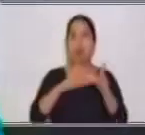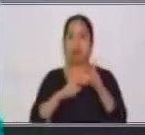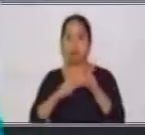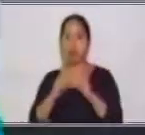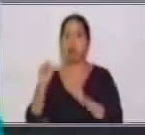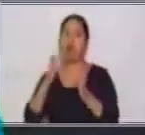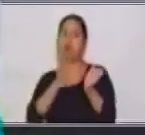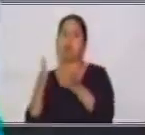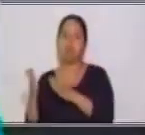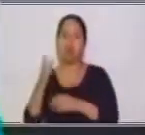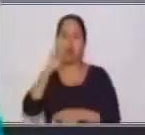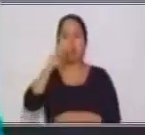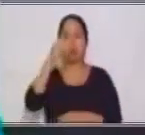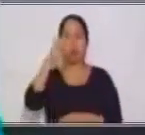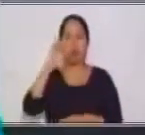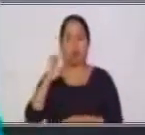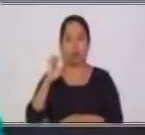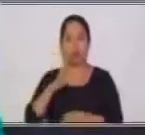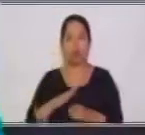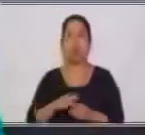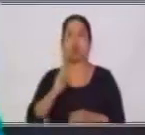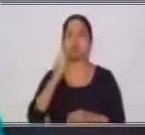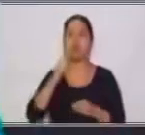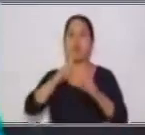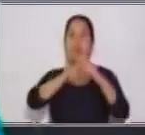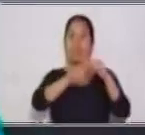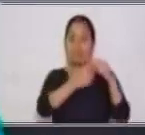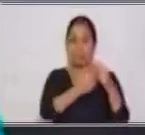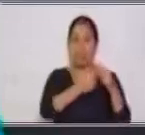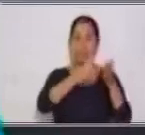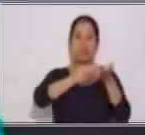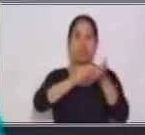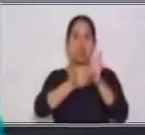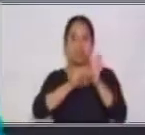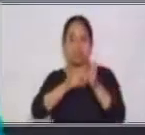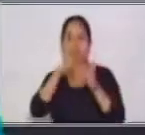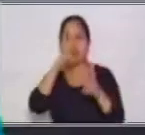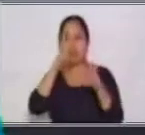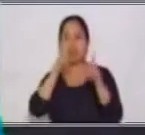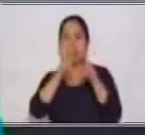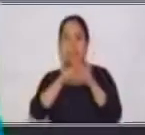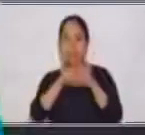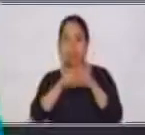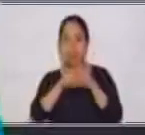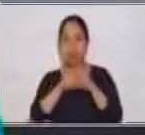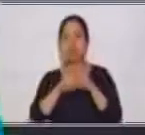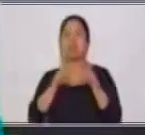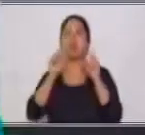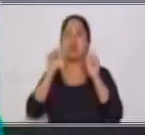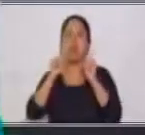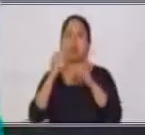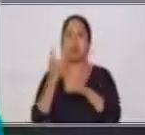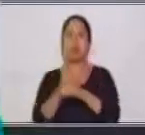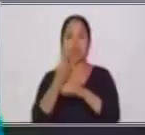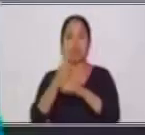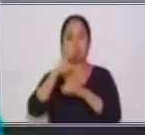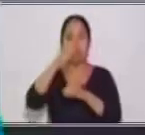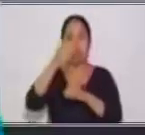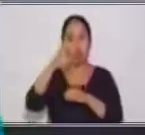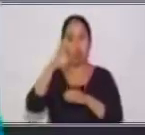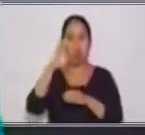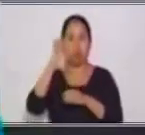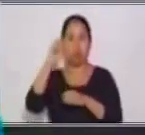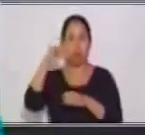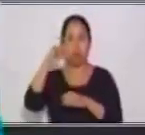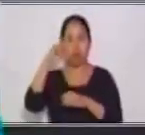sigla porque son las iniciales de lo que significa y también cumple función de acrónimo porque lo puedo decir en una sílaba.